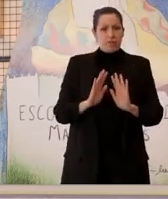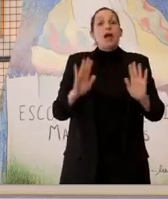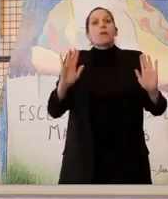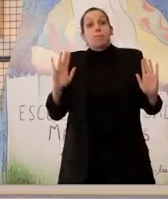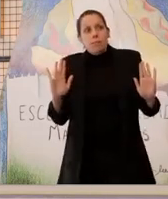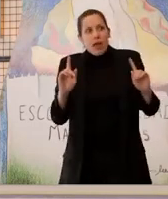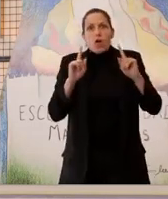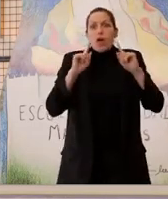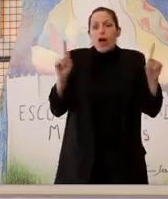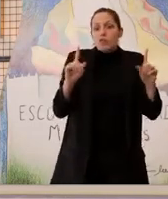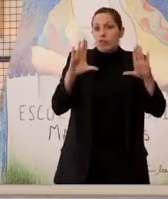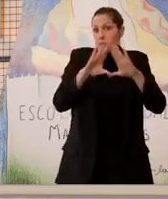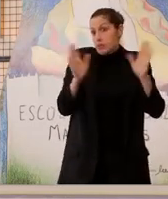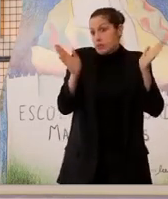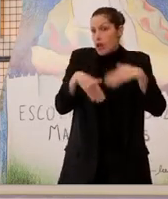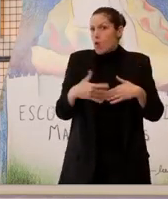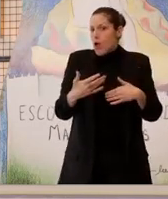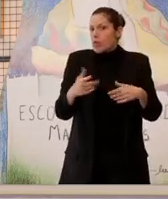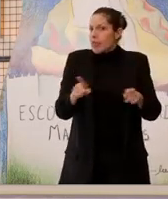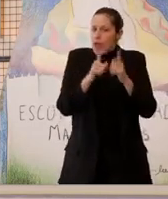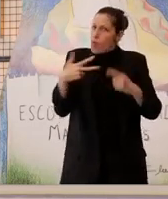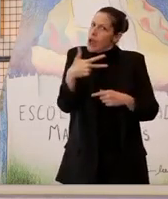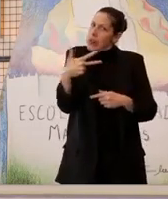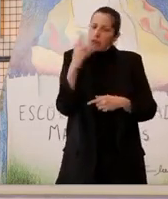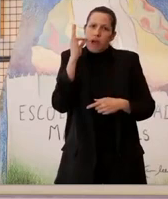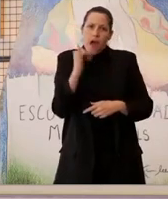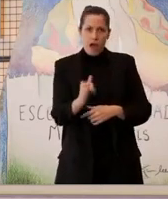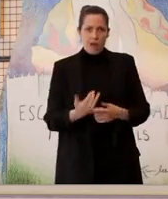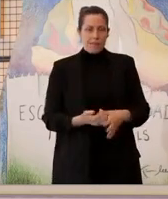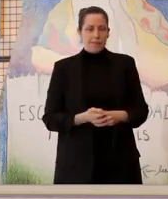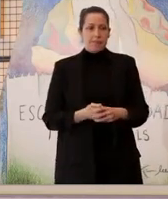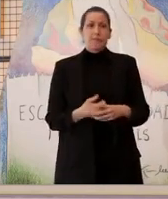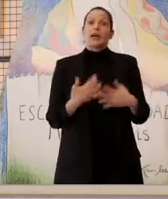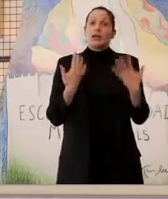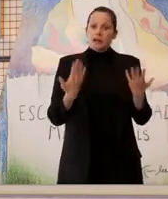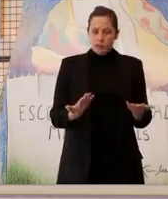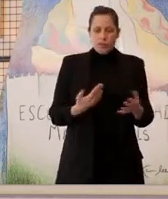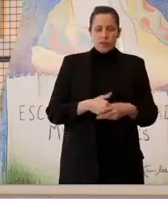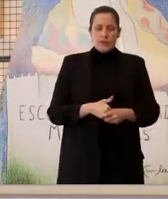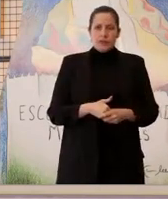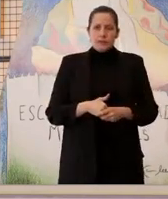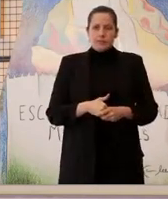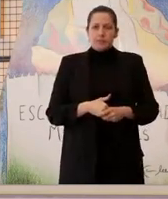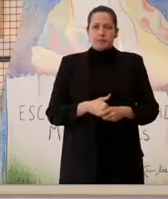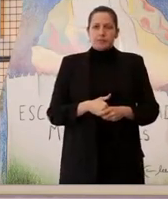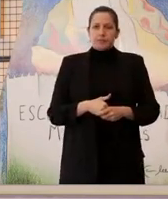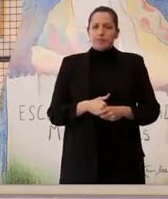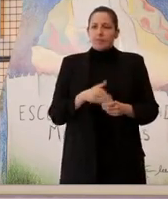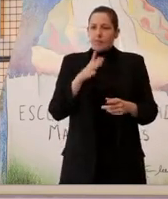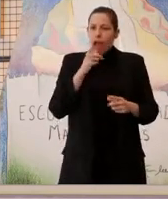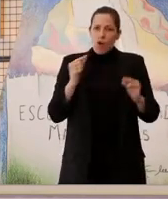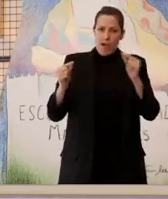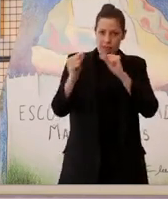espacios que tienen los varones ahora bien y aquí es donde yo quería Entrar en este